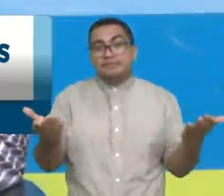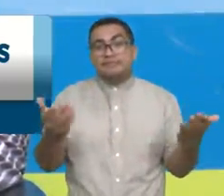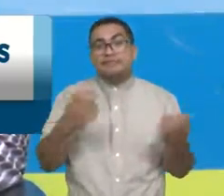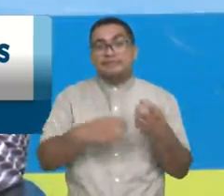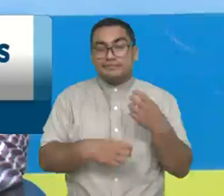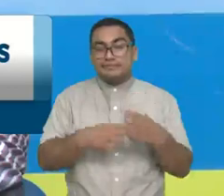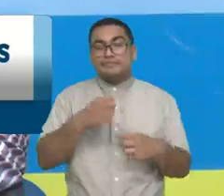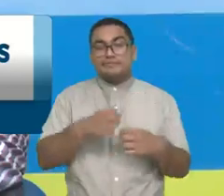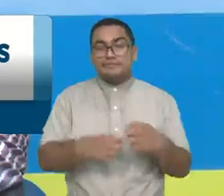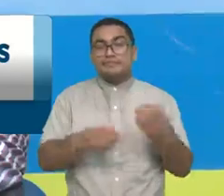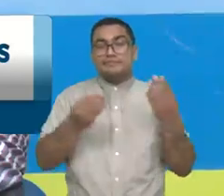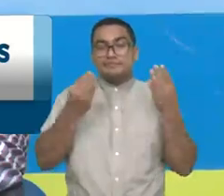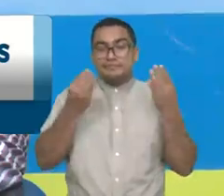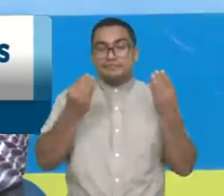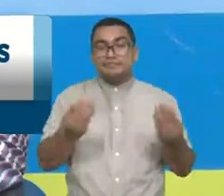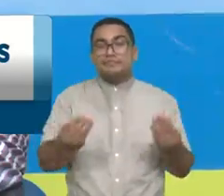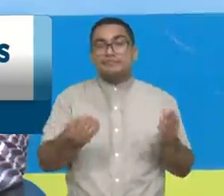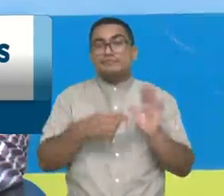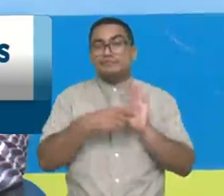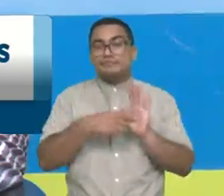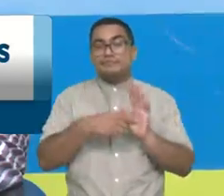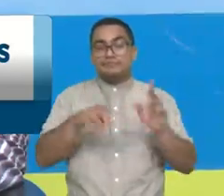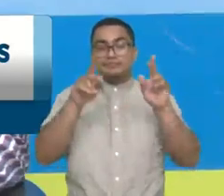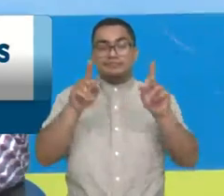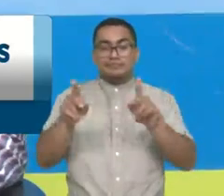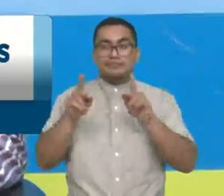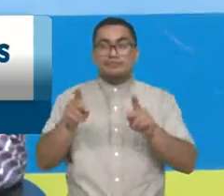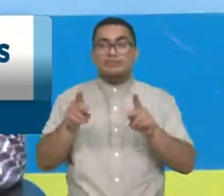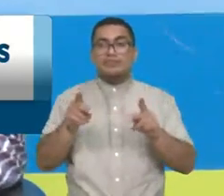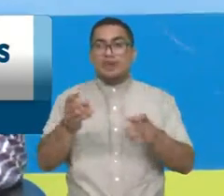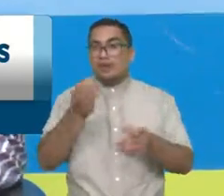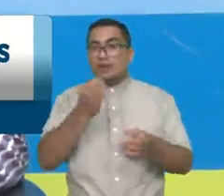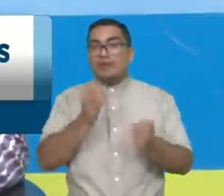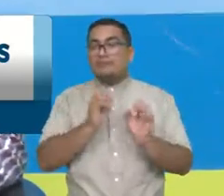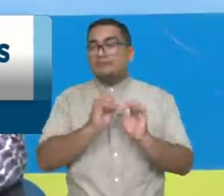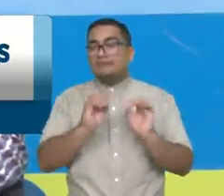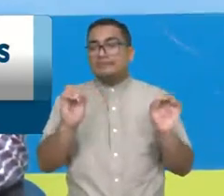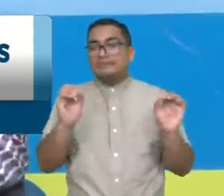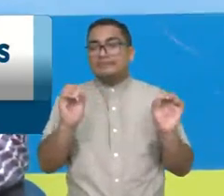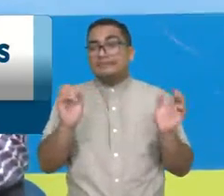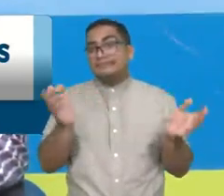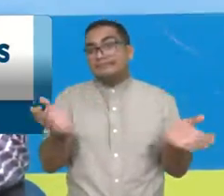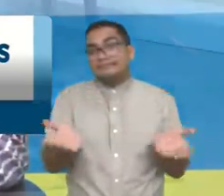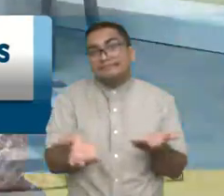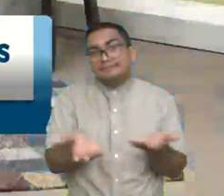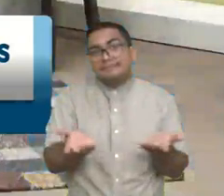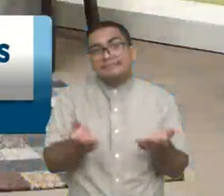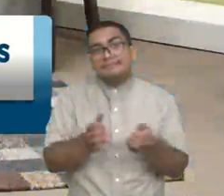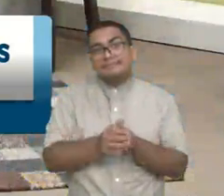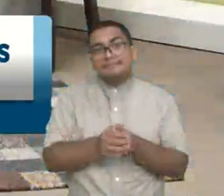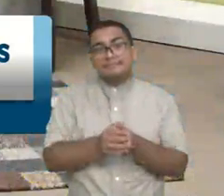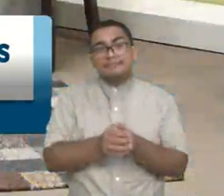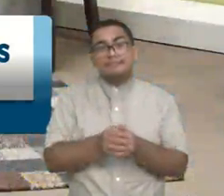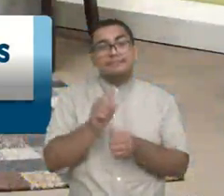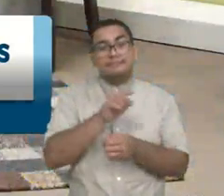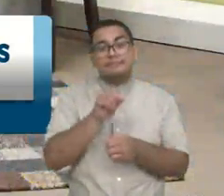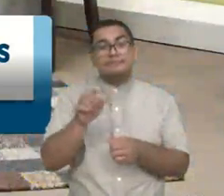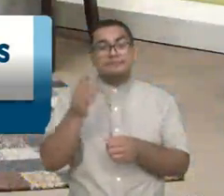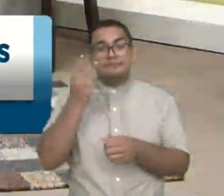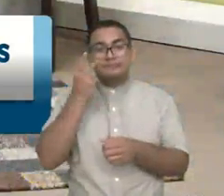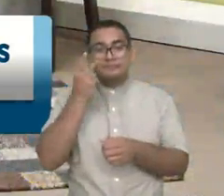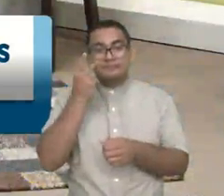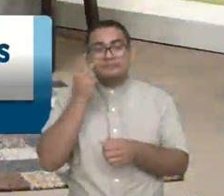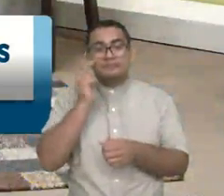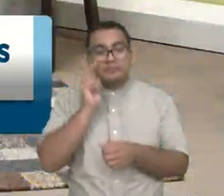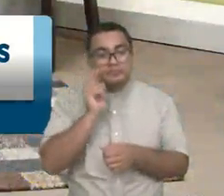Por o eso te decía. Ser de una persona con falta de nutrientes en caso de que te quite el hambre. Exactamente. Entonces, desde ahí estamos viendo, ya